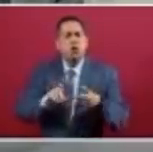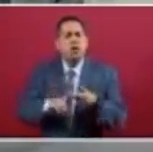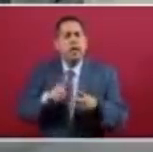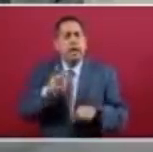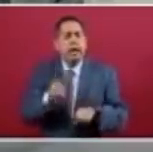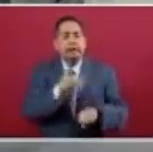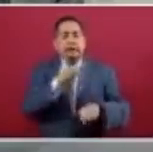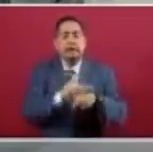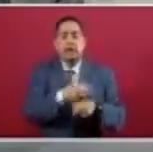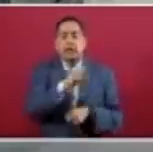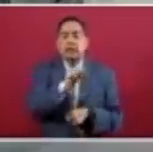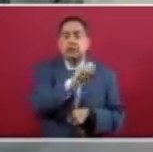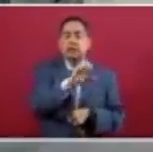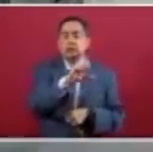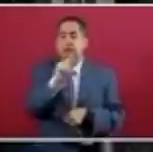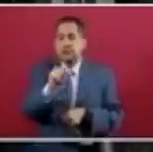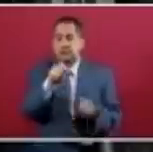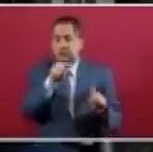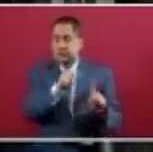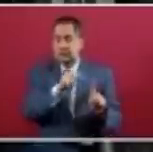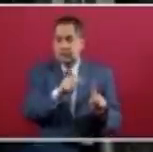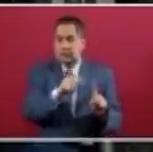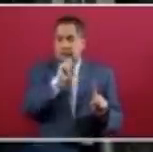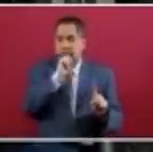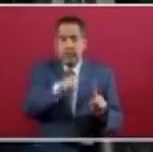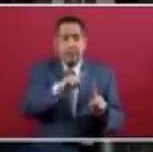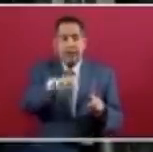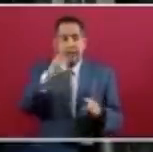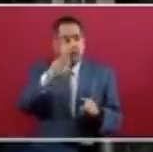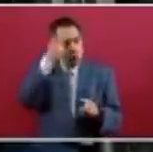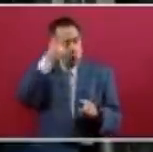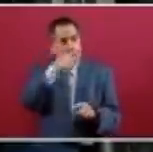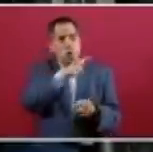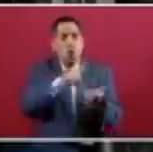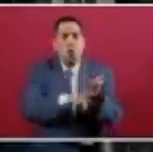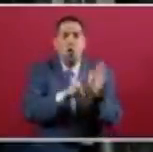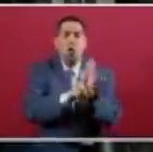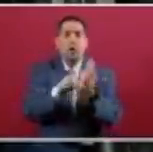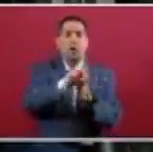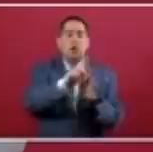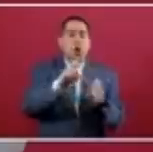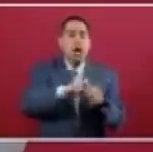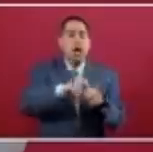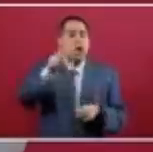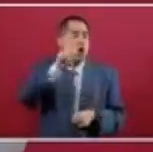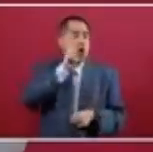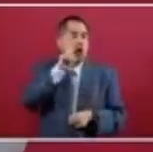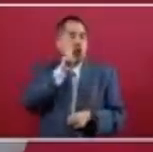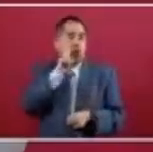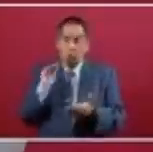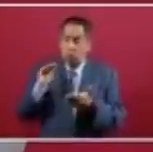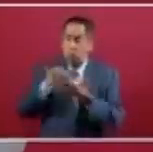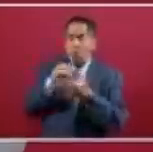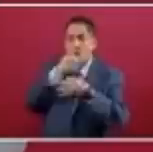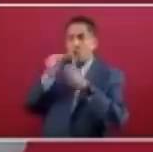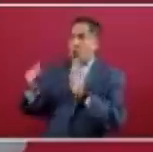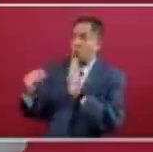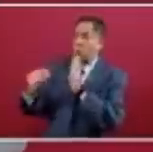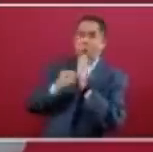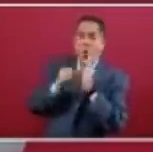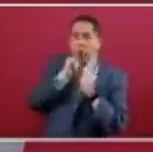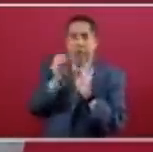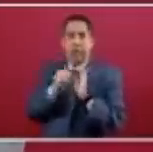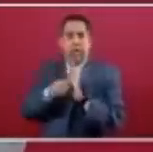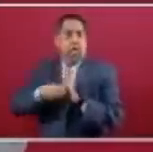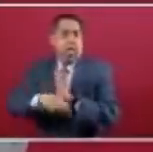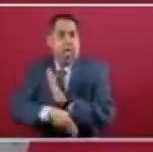secretario de Comunicaciones y Transportes también es propietario de un departamento en Houston y no lo incluyó en su declaración patrimonial.